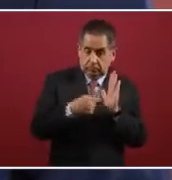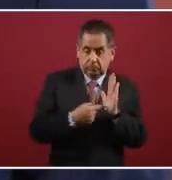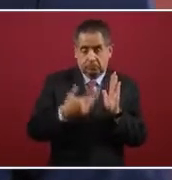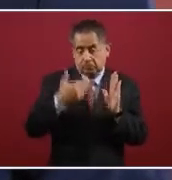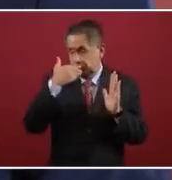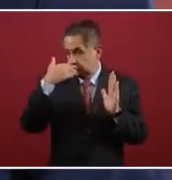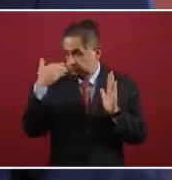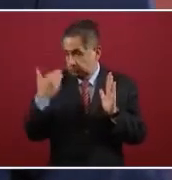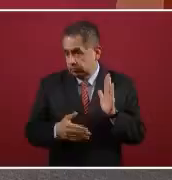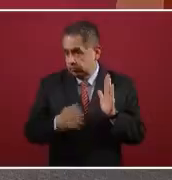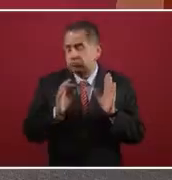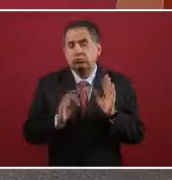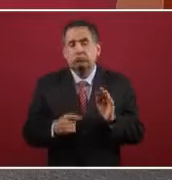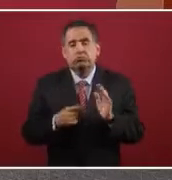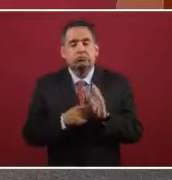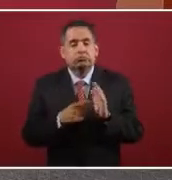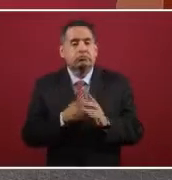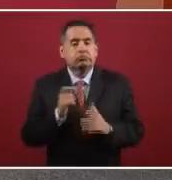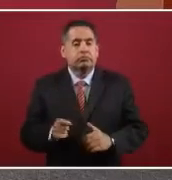establecido